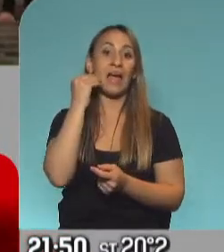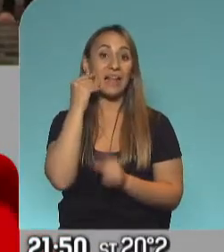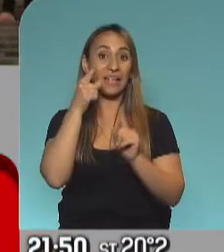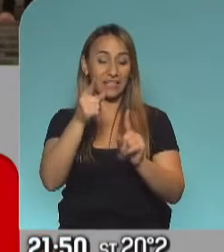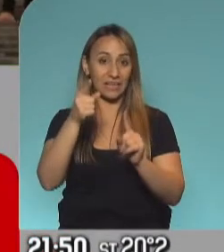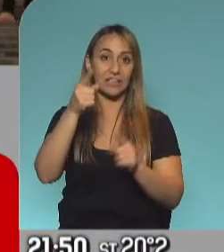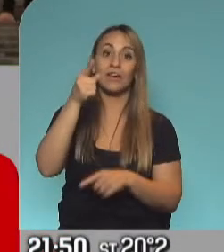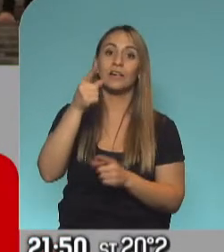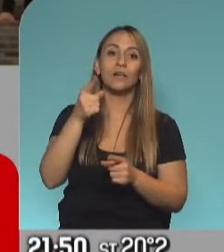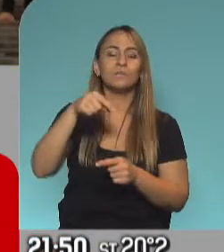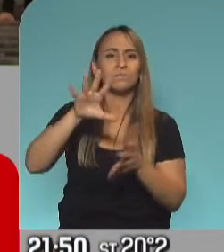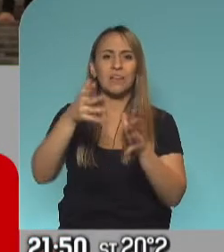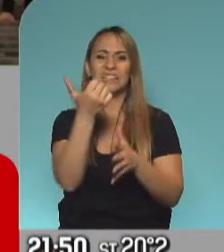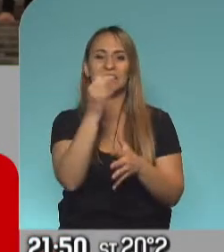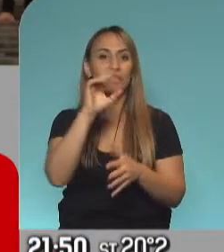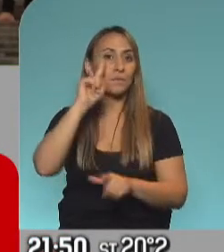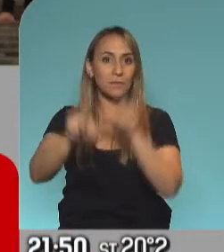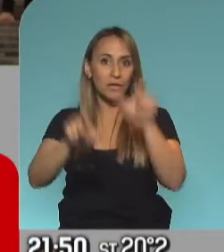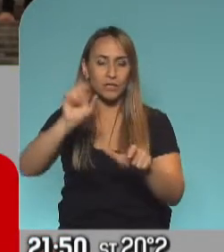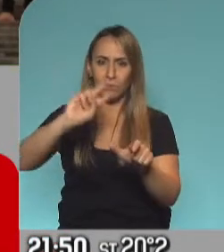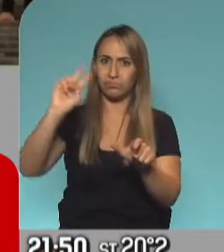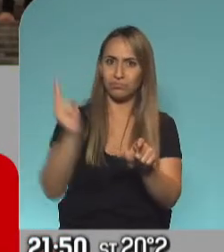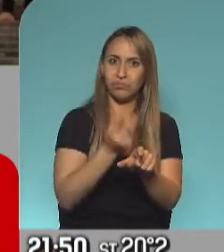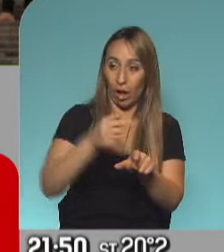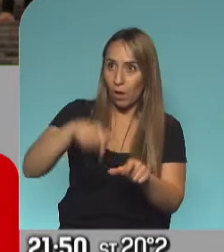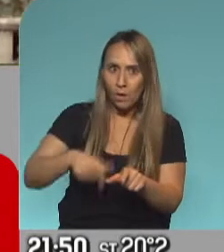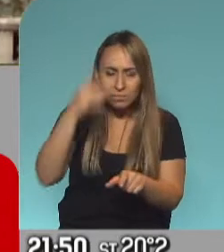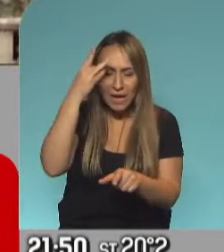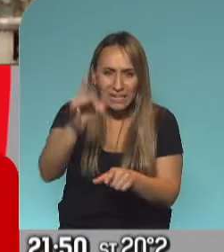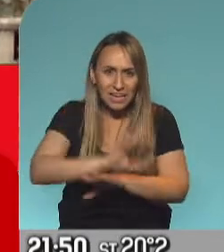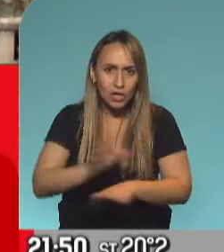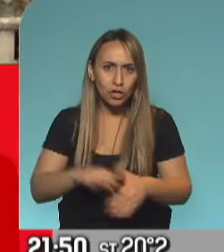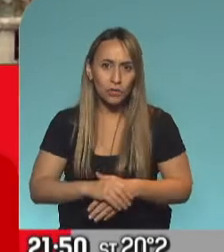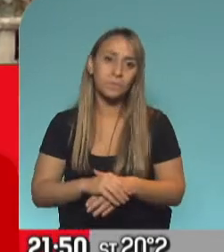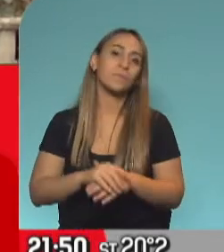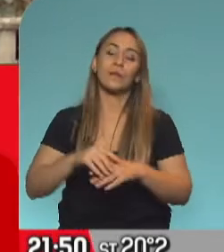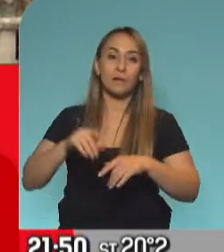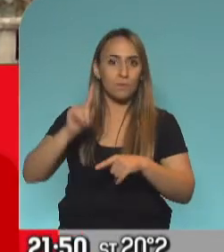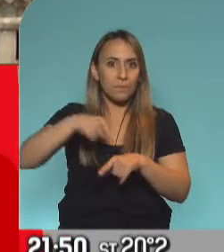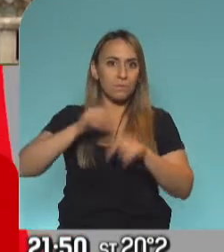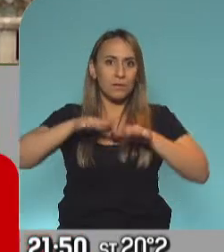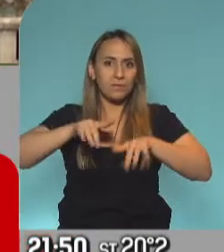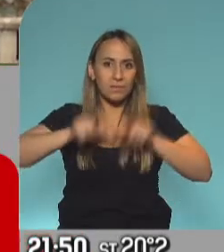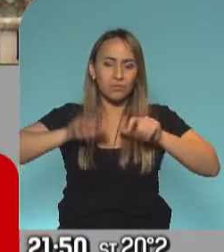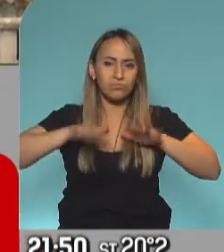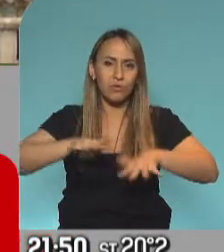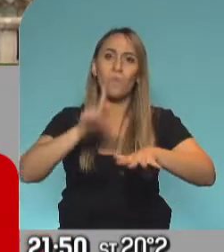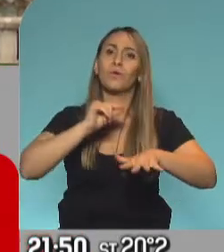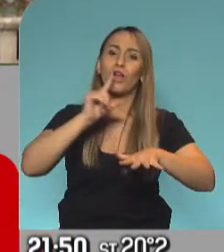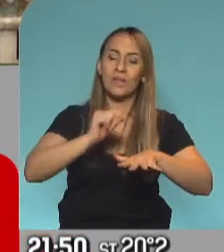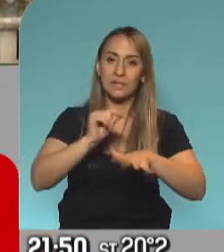los 60.000 muertos en medio de un nuevo confinamiento que llevó a protestas ciudadanas y que dejó más de